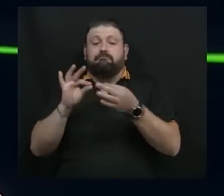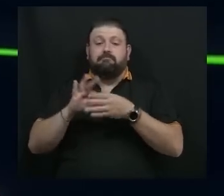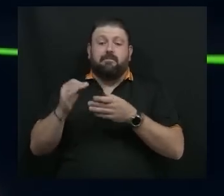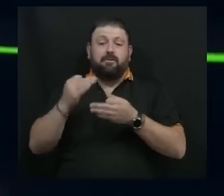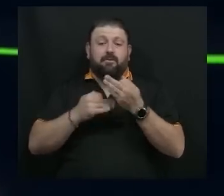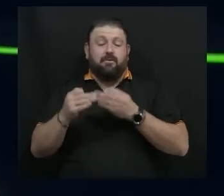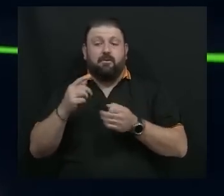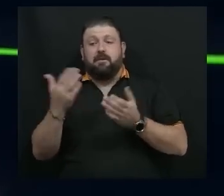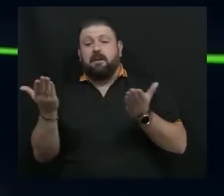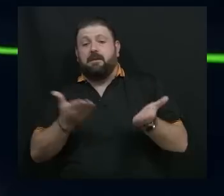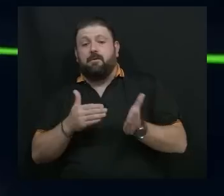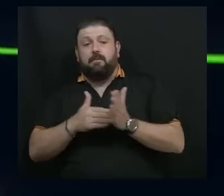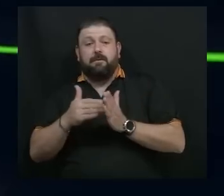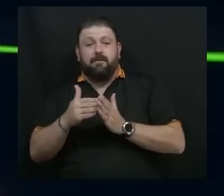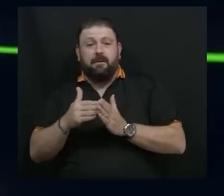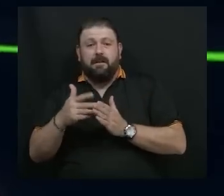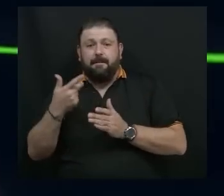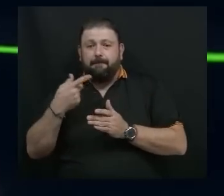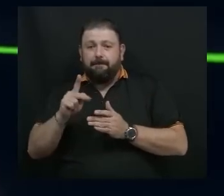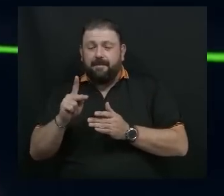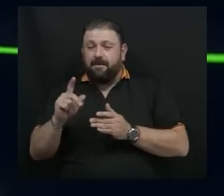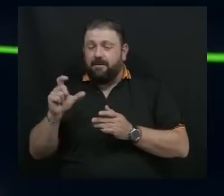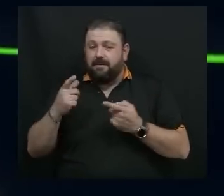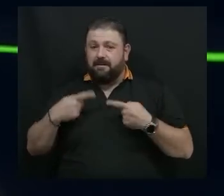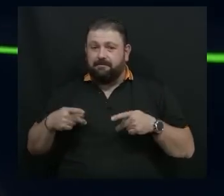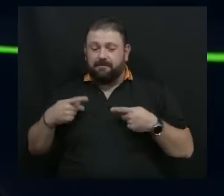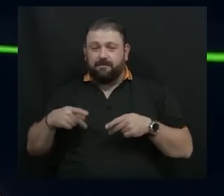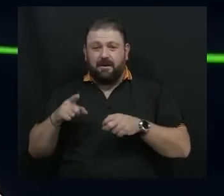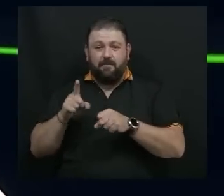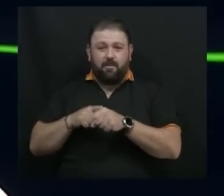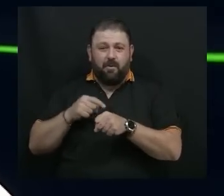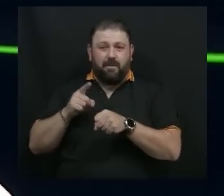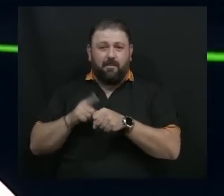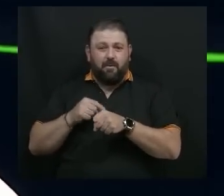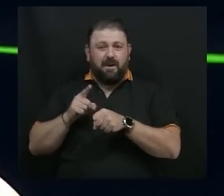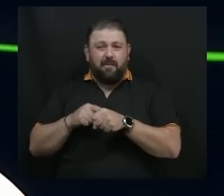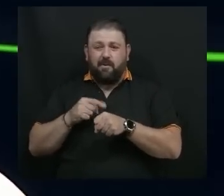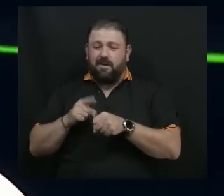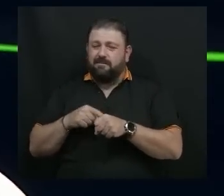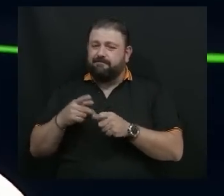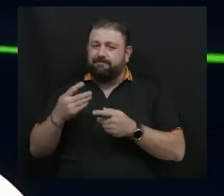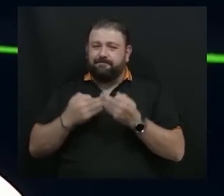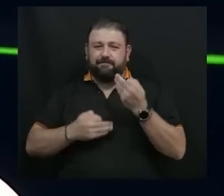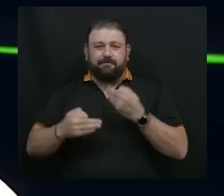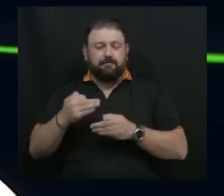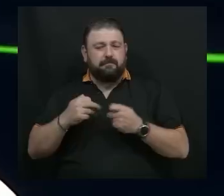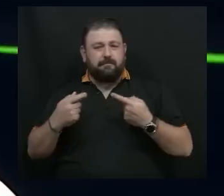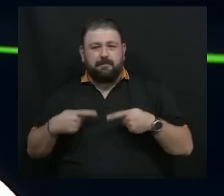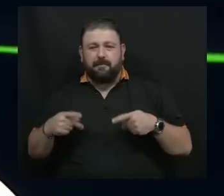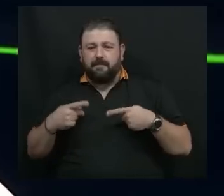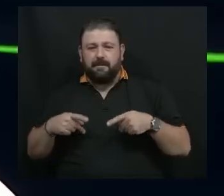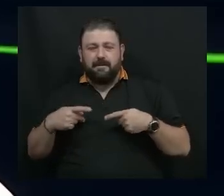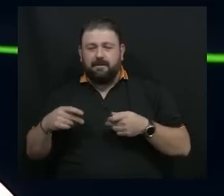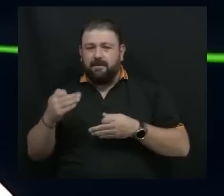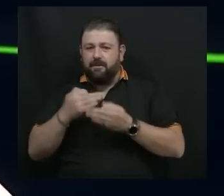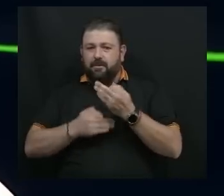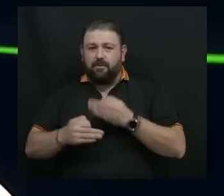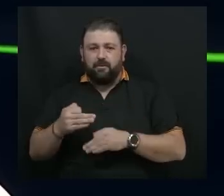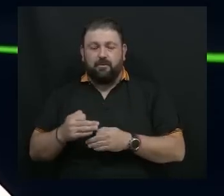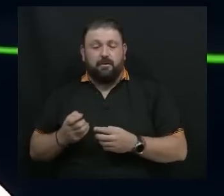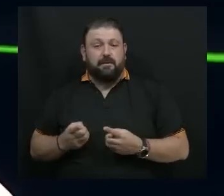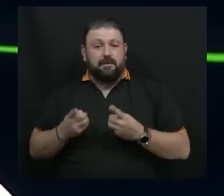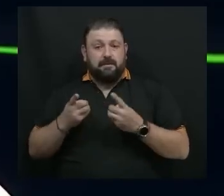fin, pero entre burla y burla, hay gente que se raja con eso, le golpea la estima. Fortalece tu